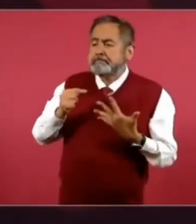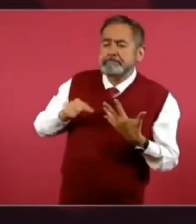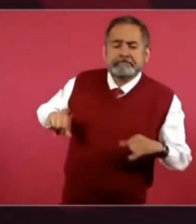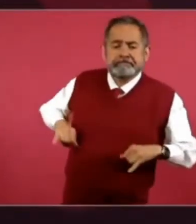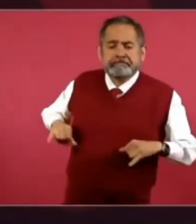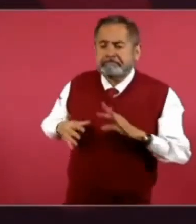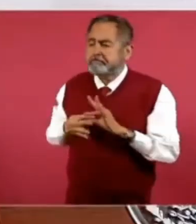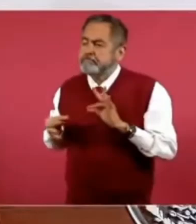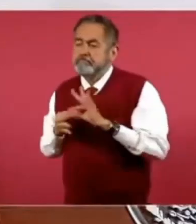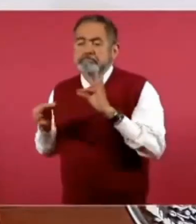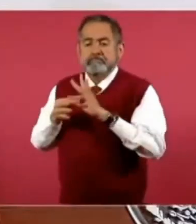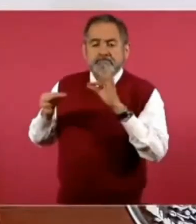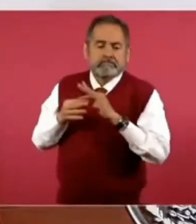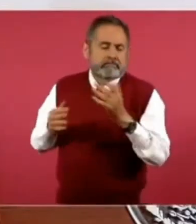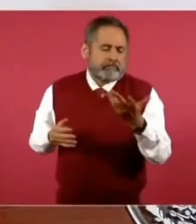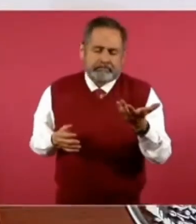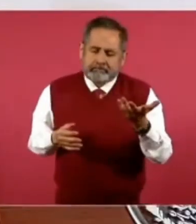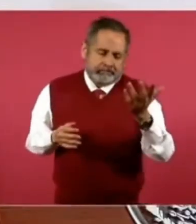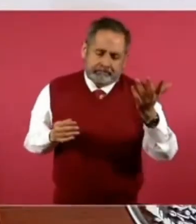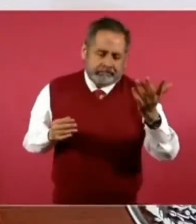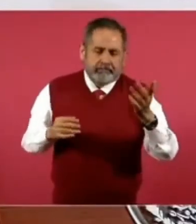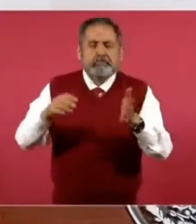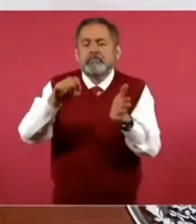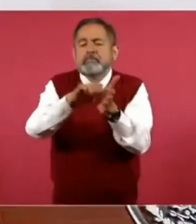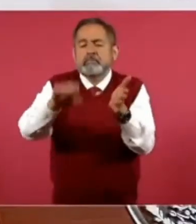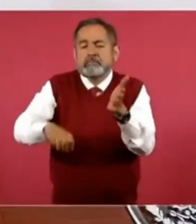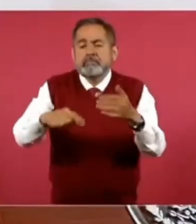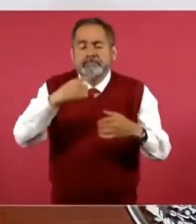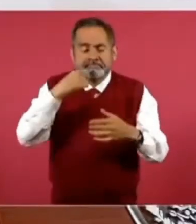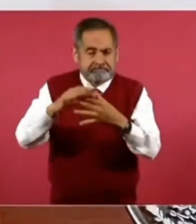Se está hablando, por ejemplo,